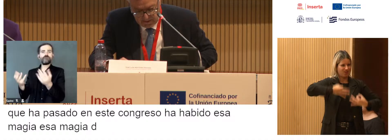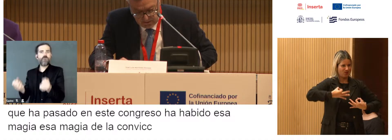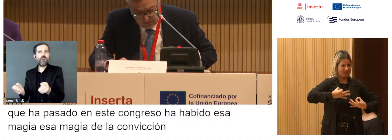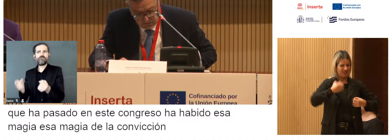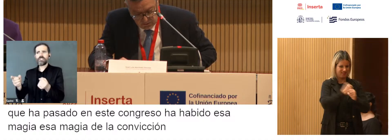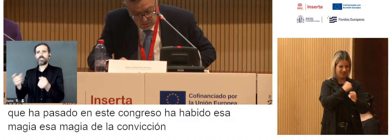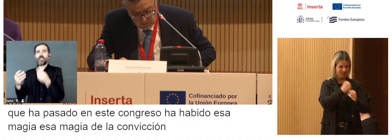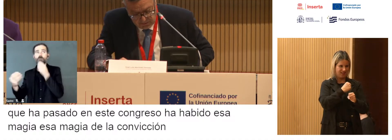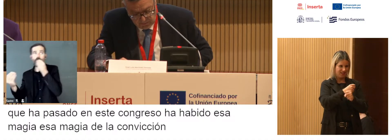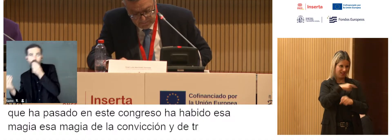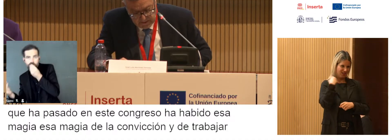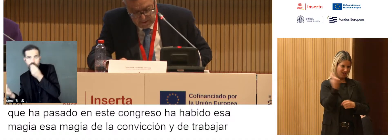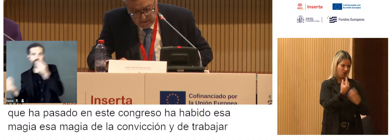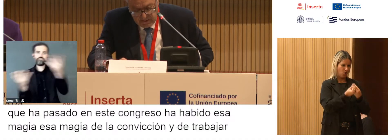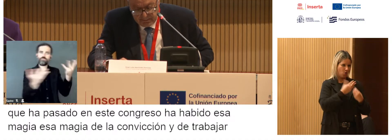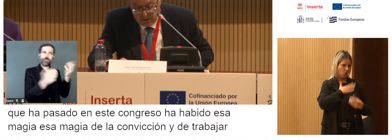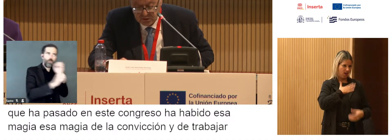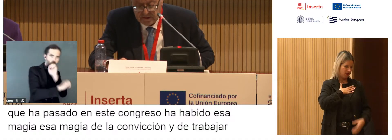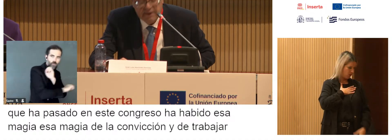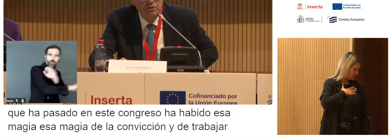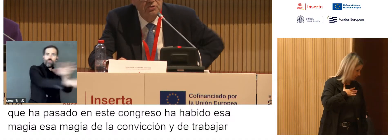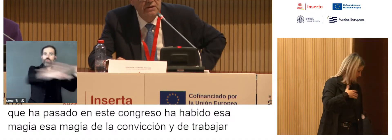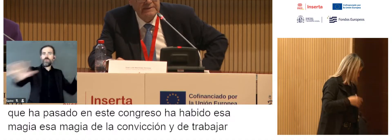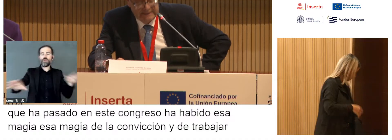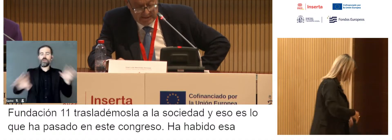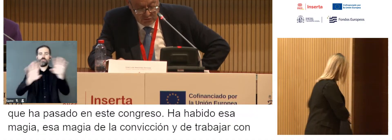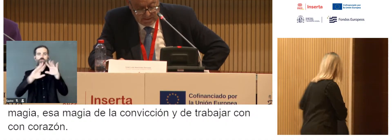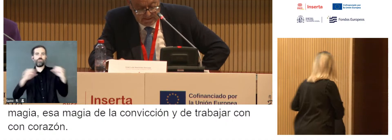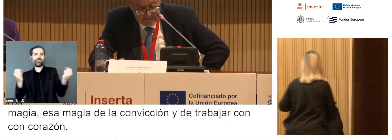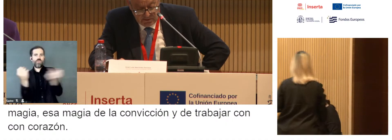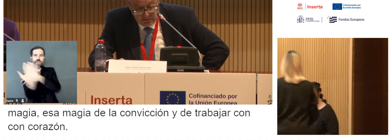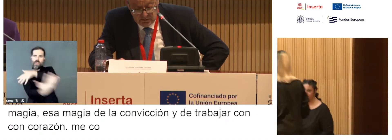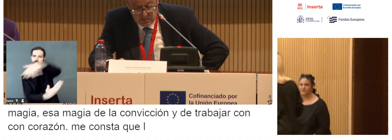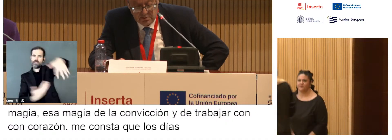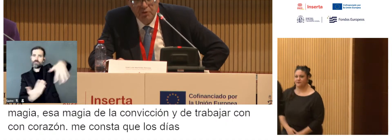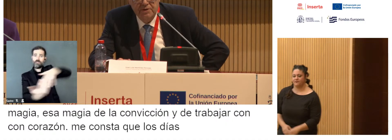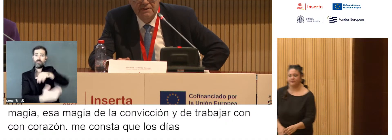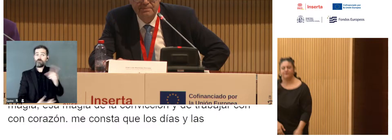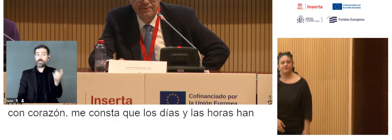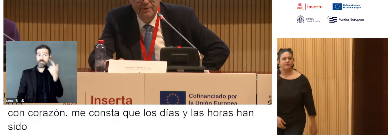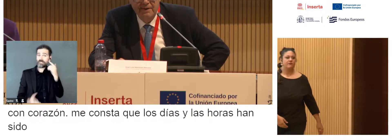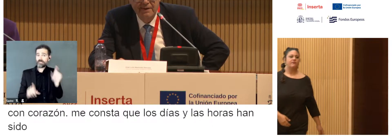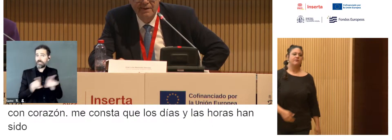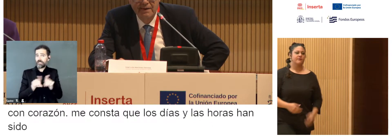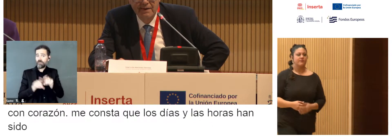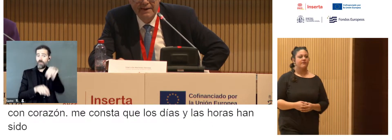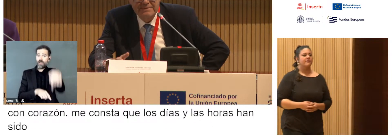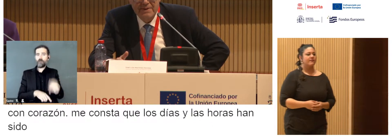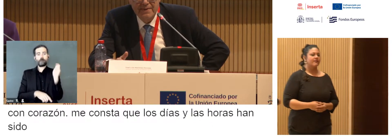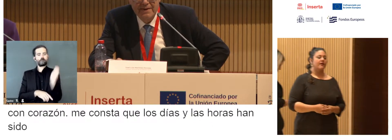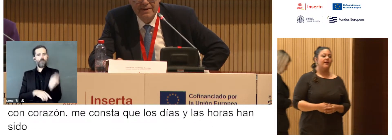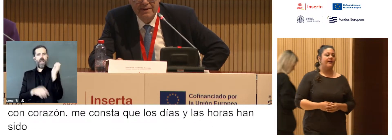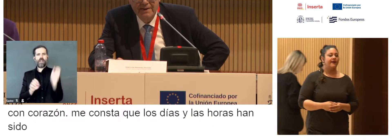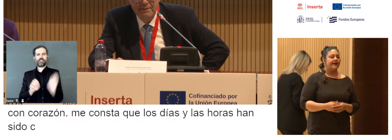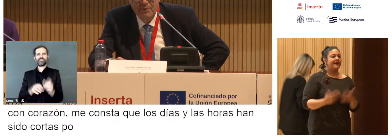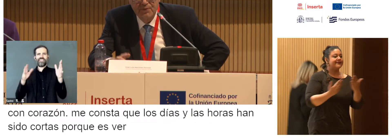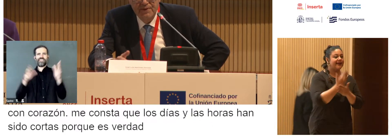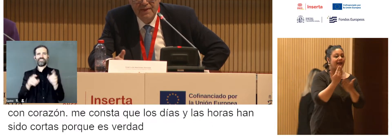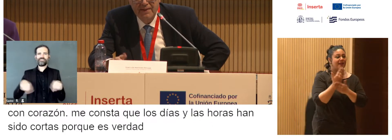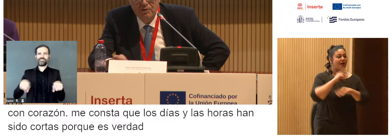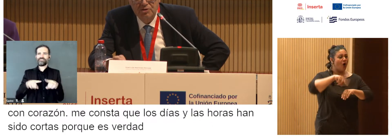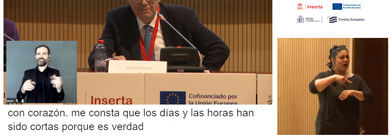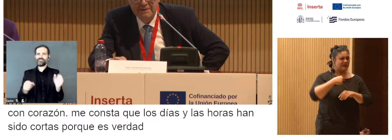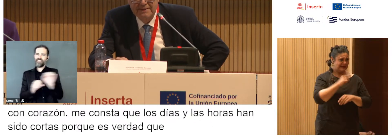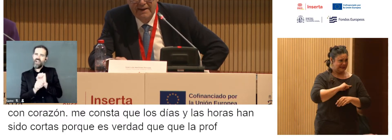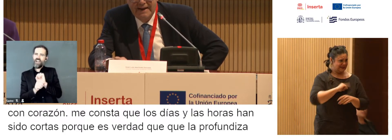de trabajar con corazón. Me consta que los días y las horas han sido cortas porque es verdad que la